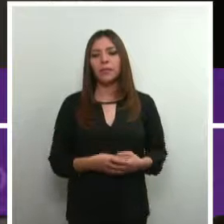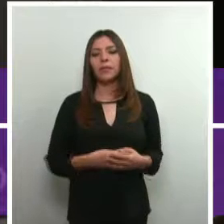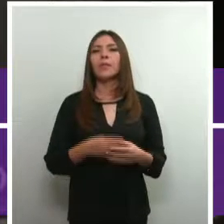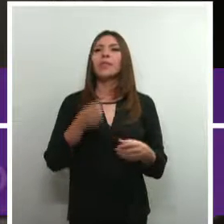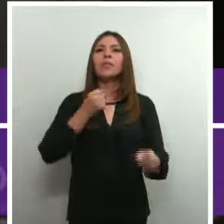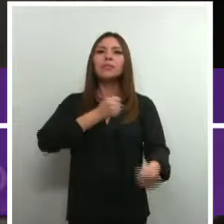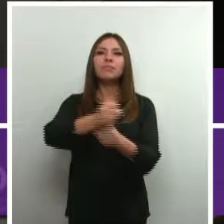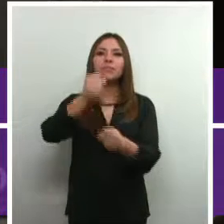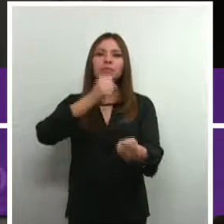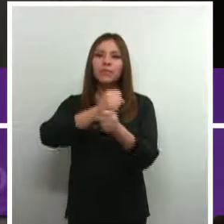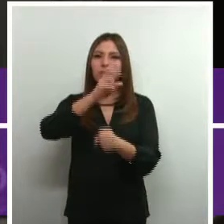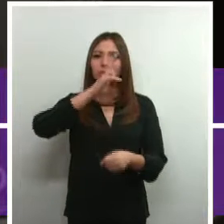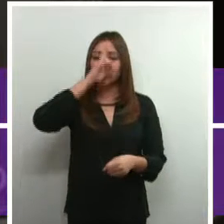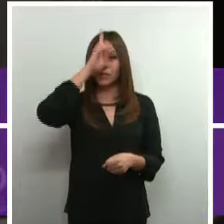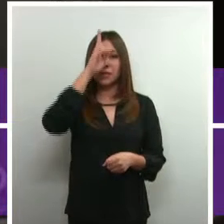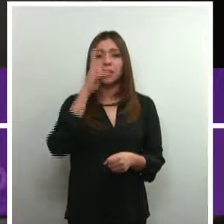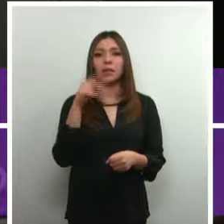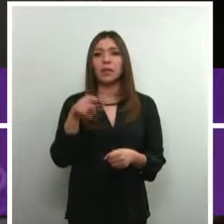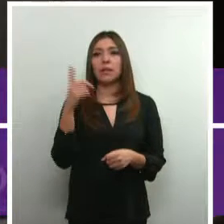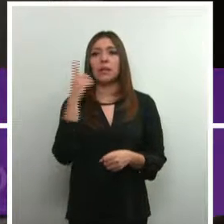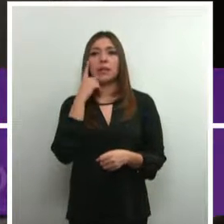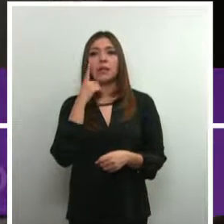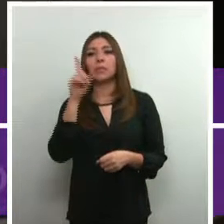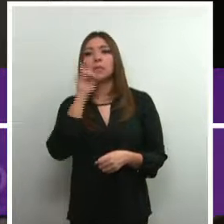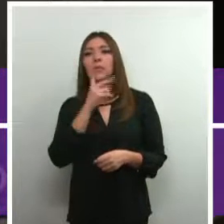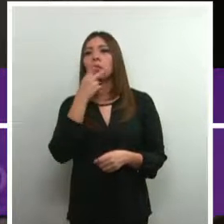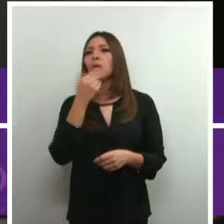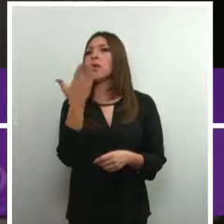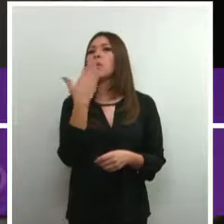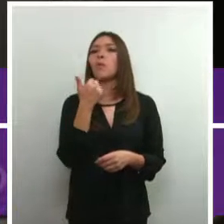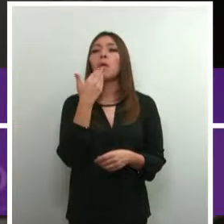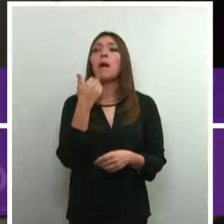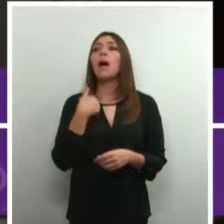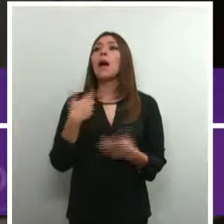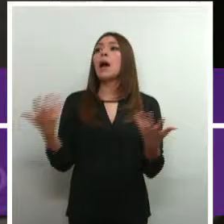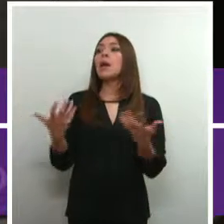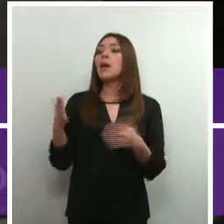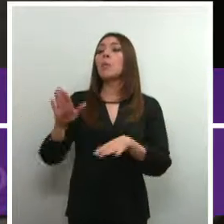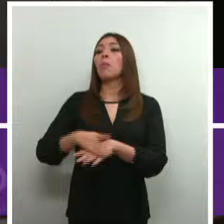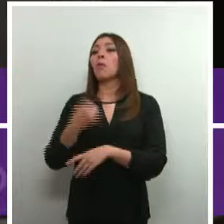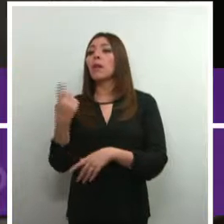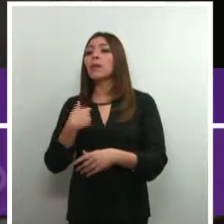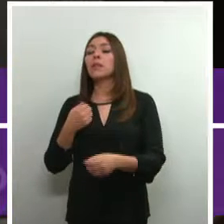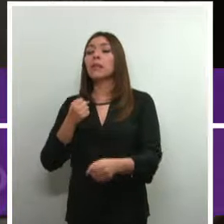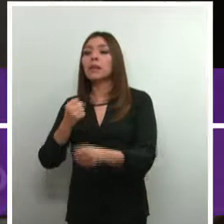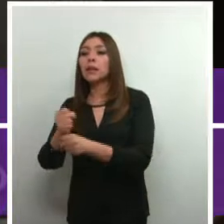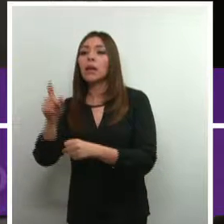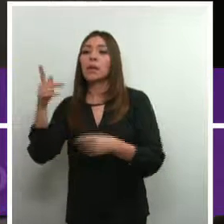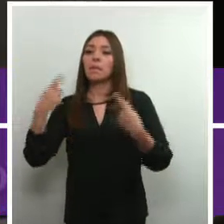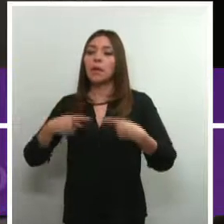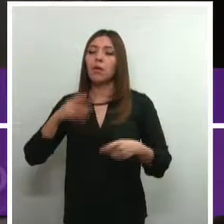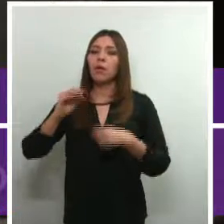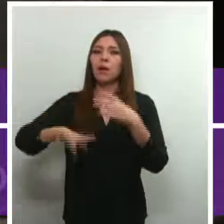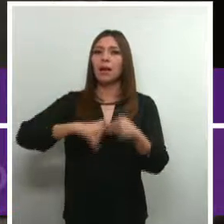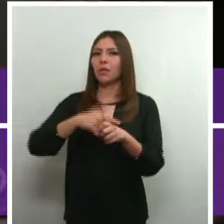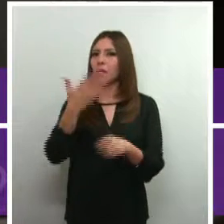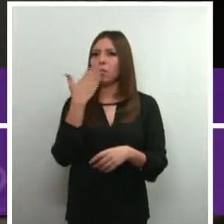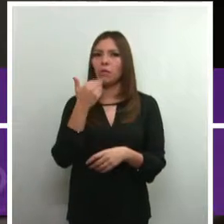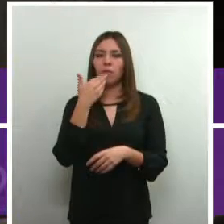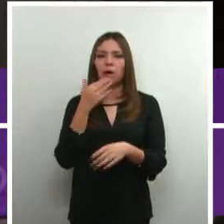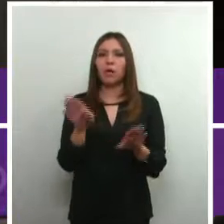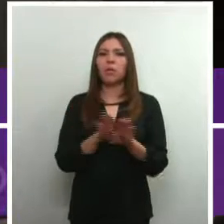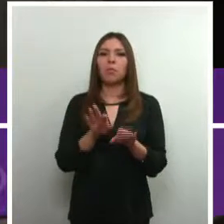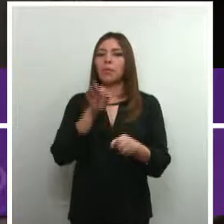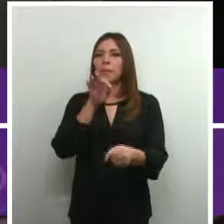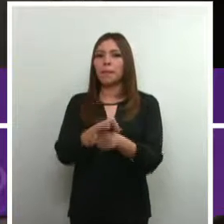y diputados, no tiene justificación, trátese de personas o de animales. La violencia es un